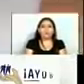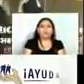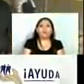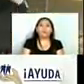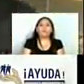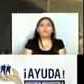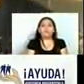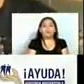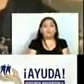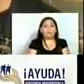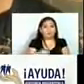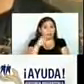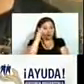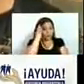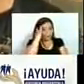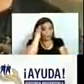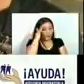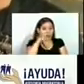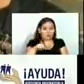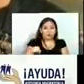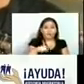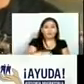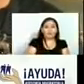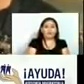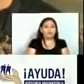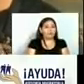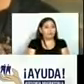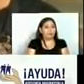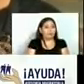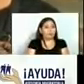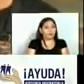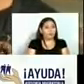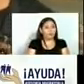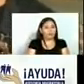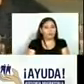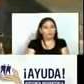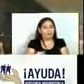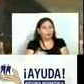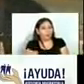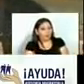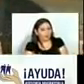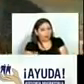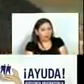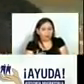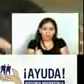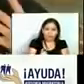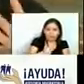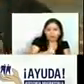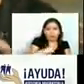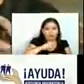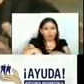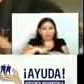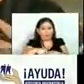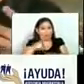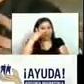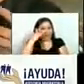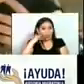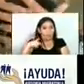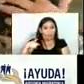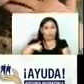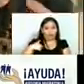Tú sabes Que a la final Del día Cuando tú amas Lo que haces Le pones el mismo amor Porque si algo Yo no